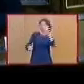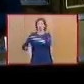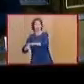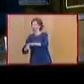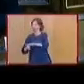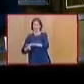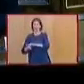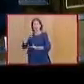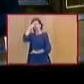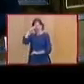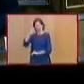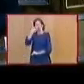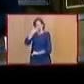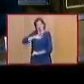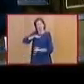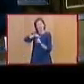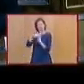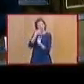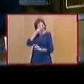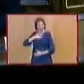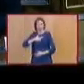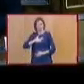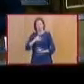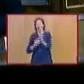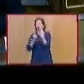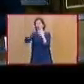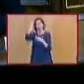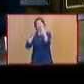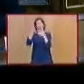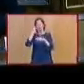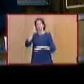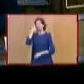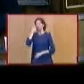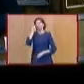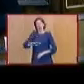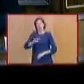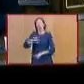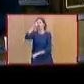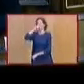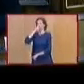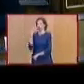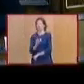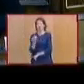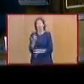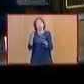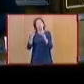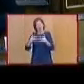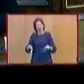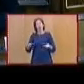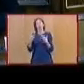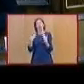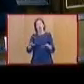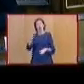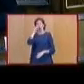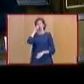conoce la realidad canaria, pero hay una serie de datos que es fundamental que recordemos hoy aquí. A pesar de la mejor evolución del turismo,